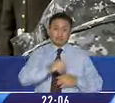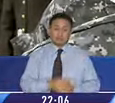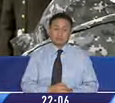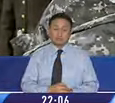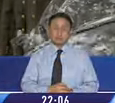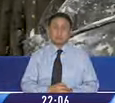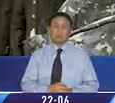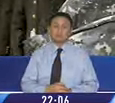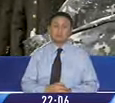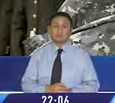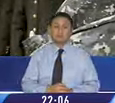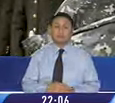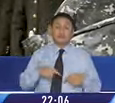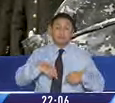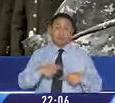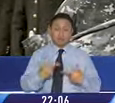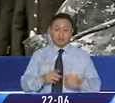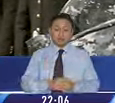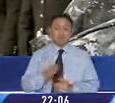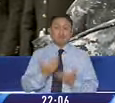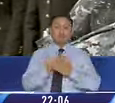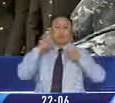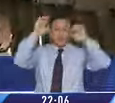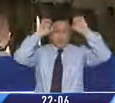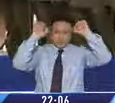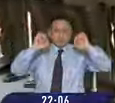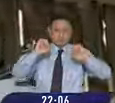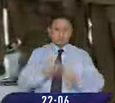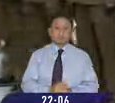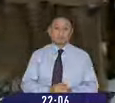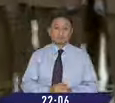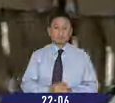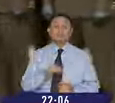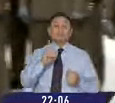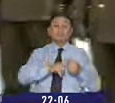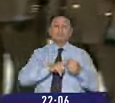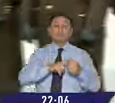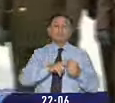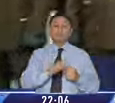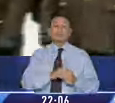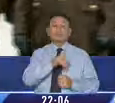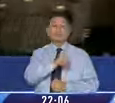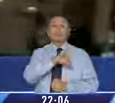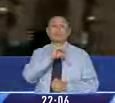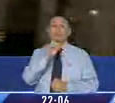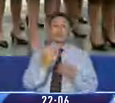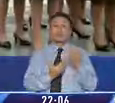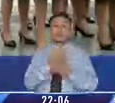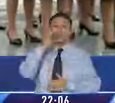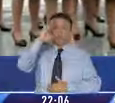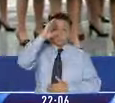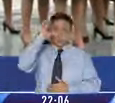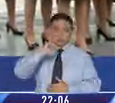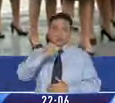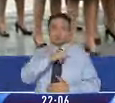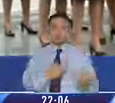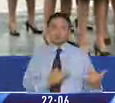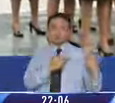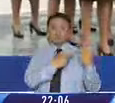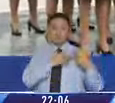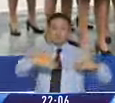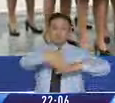unidades económicas. Estamos estableciendo una estrategia que es el local seguro. A la capital se integraron más de 100 nuevos uniformados, quienes estarán en las